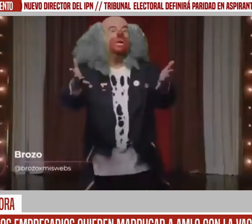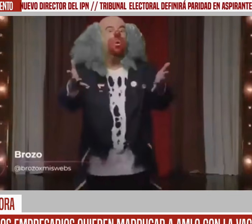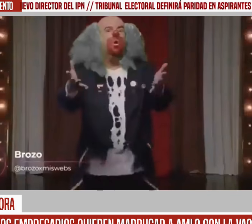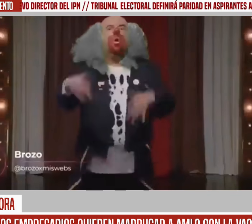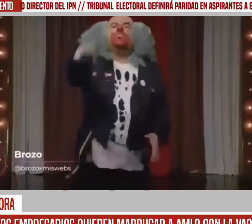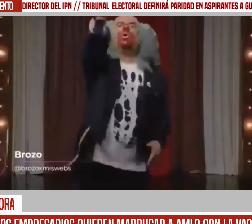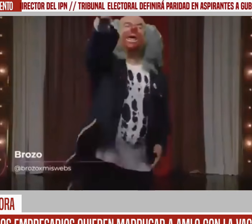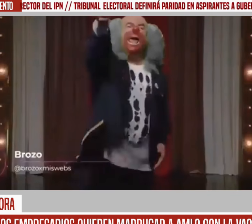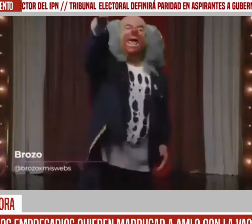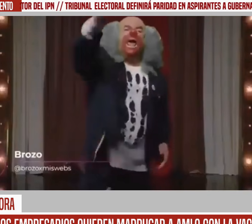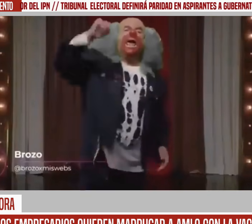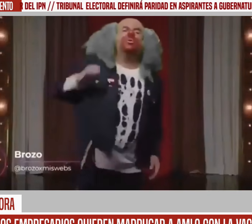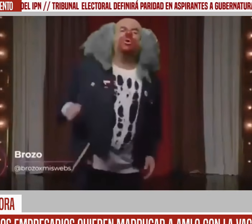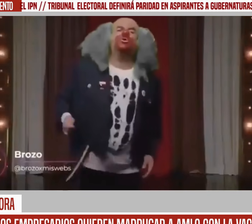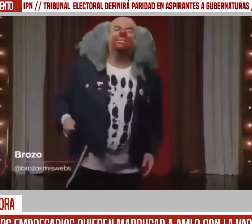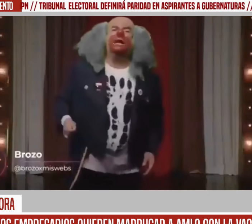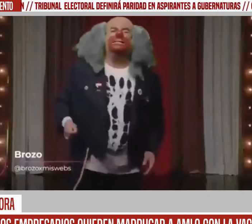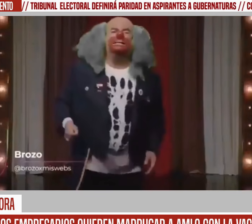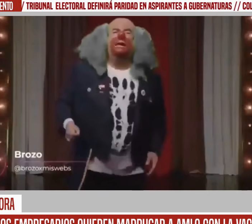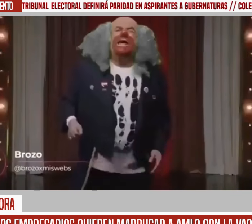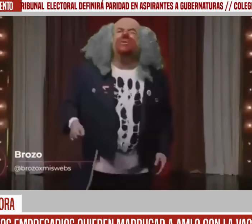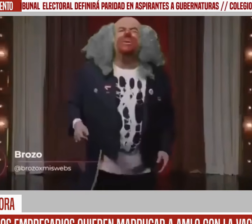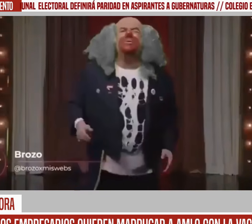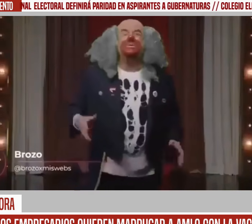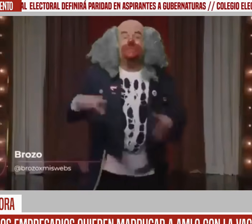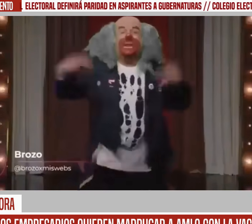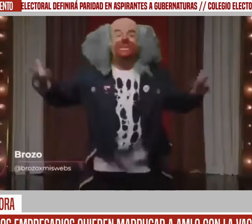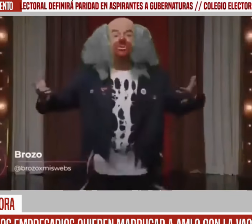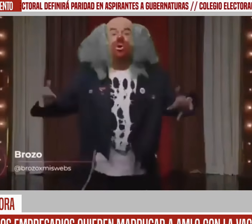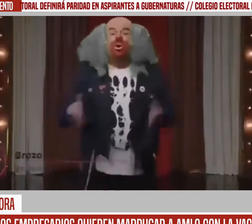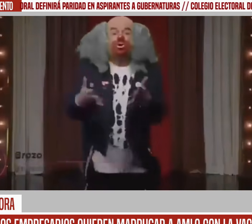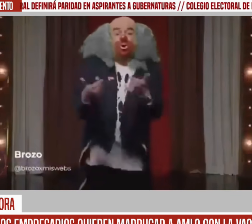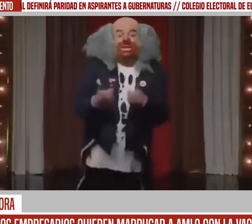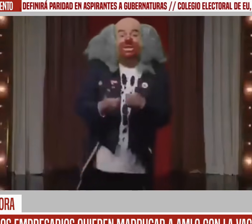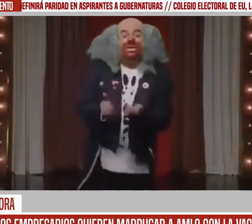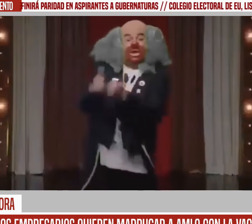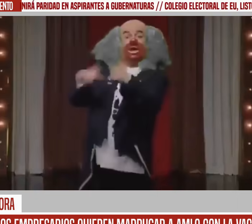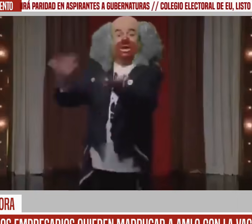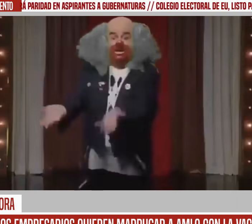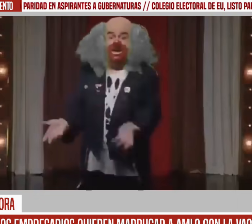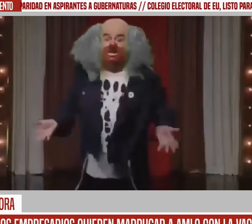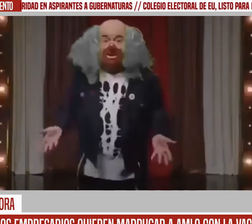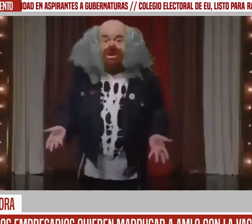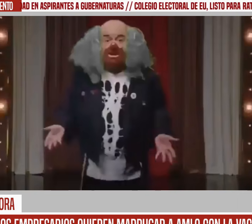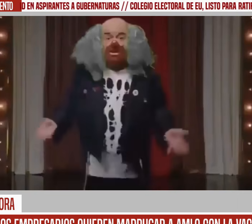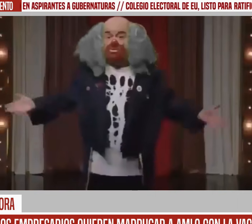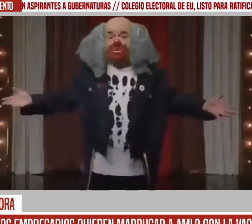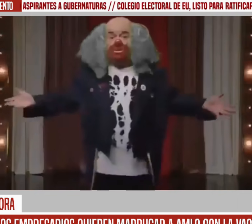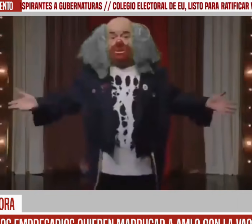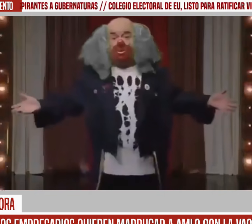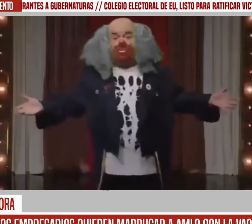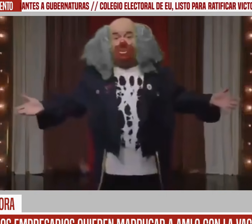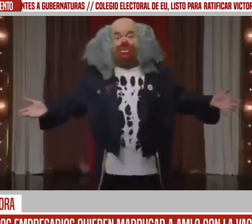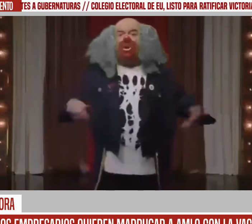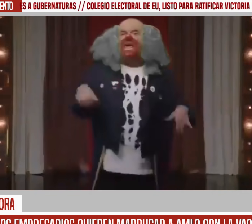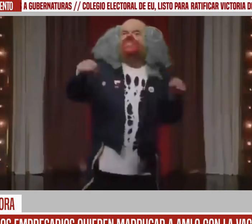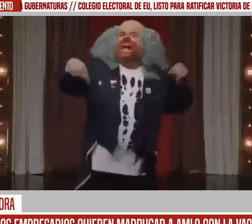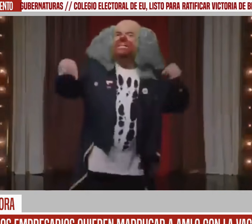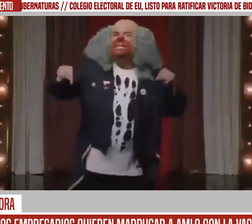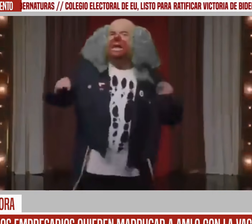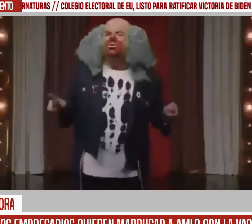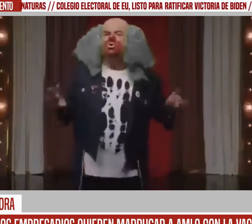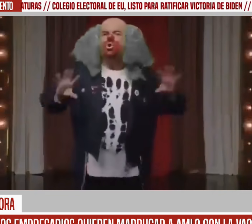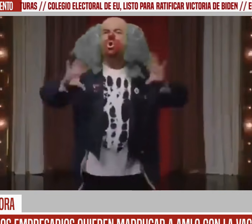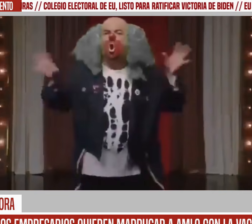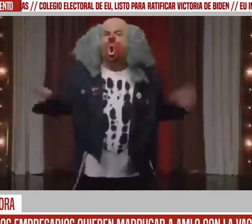o para el gobierno? ¿Por qué en otros desastres el gobierno está presto, solicita y agradece la ayuda del sector